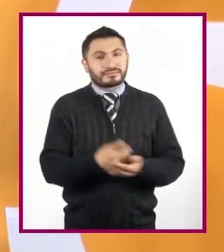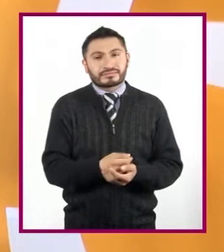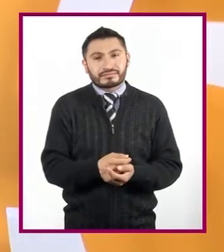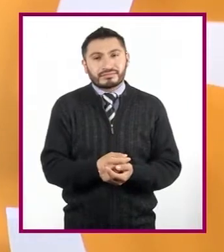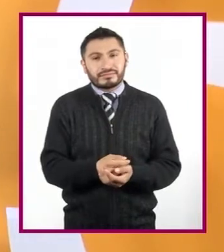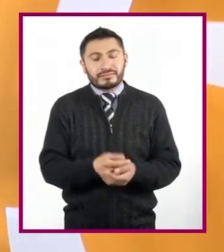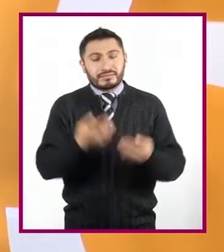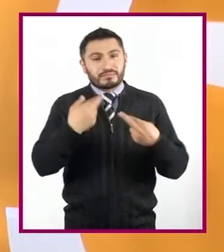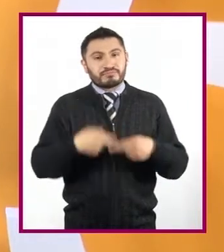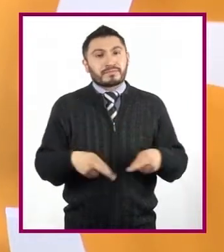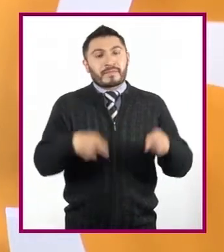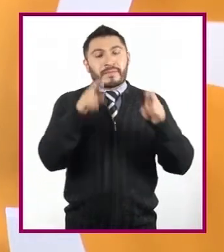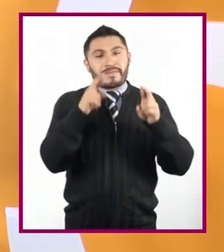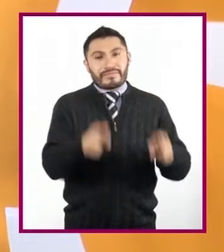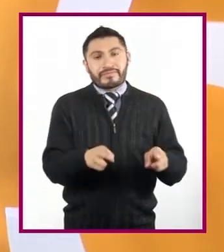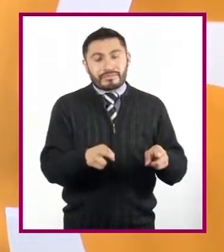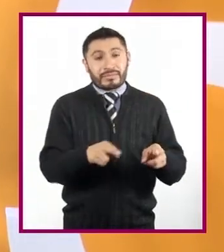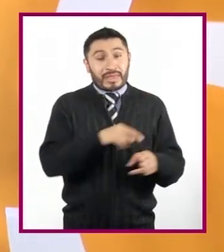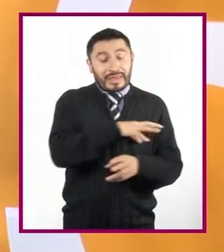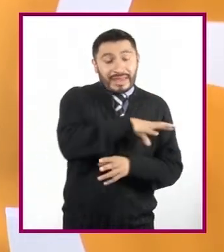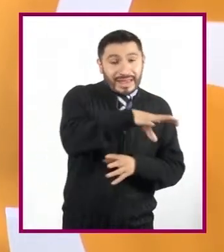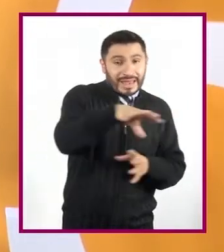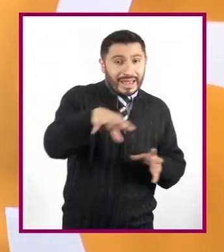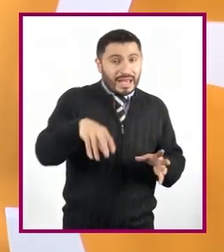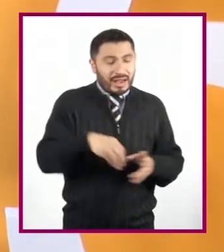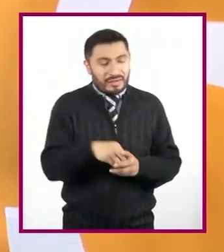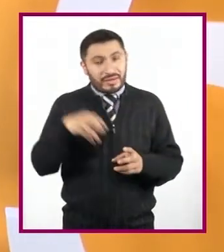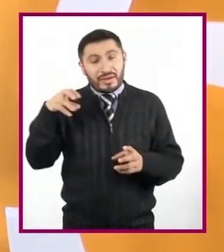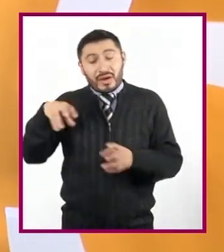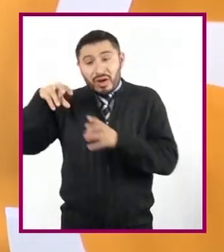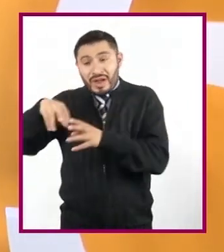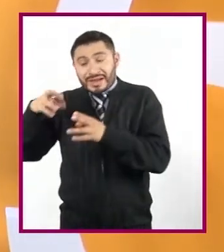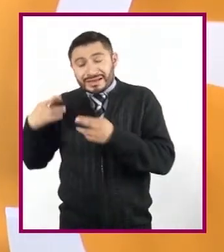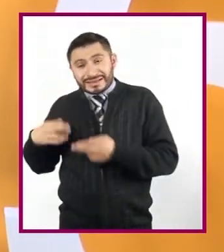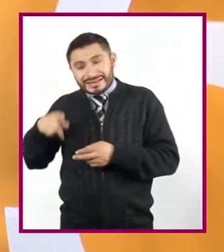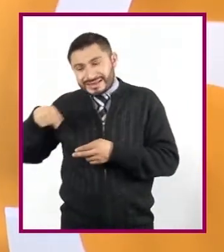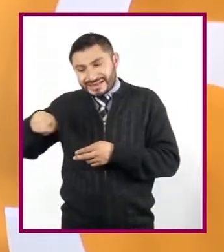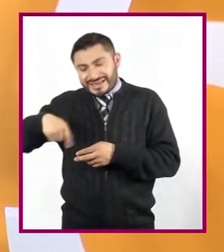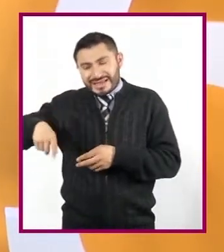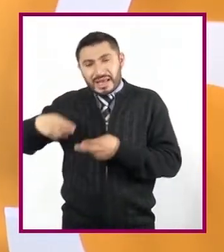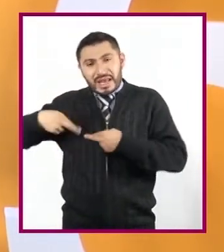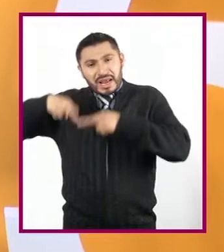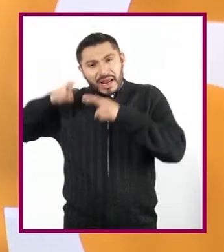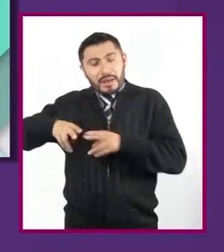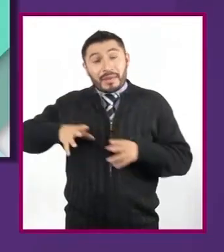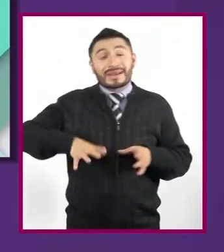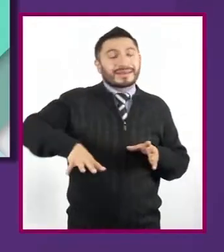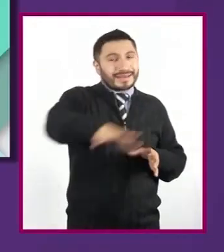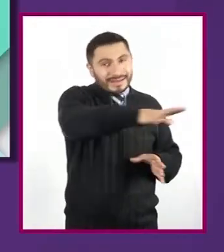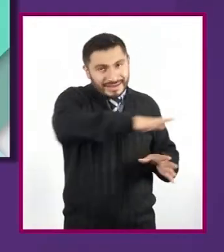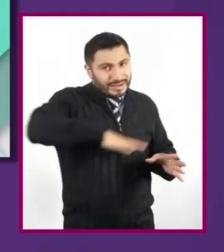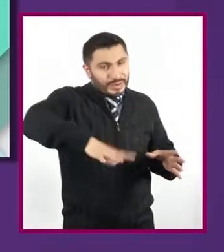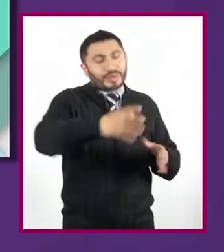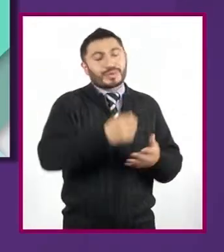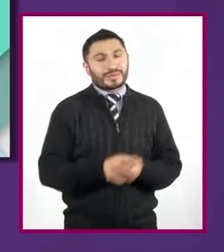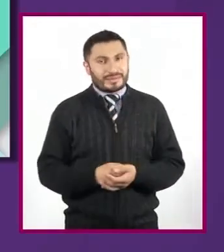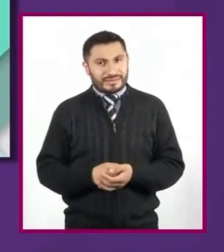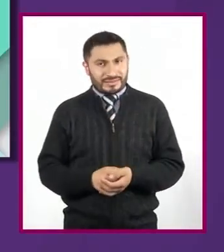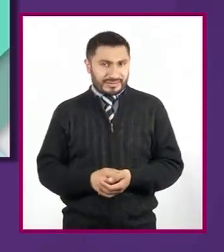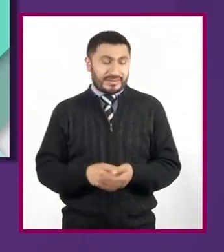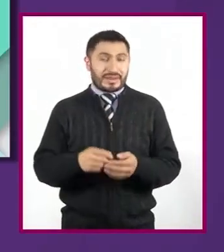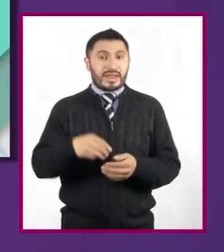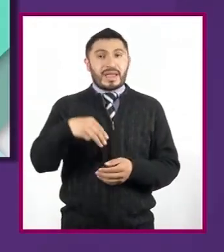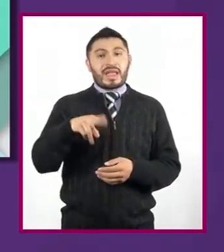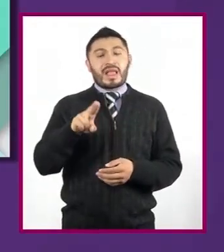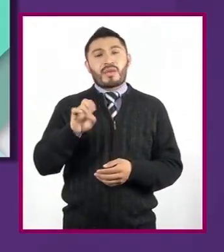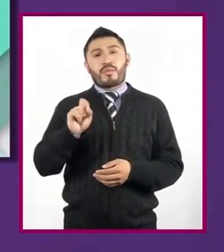que es representativo del total, o sea, de la población considerada. El muestreo